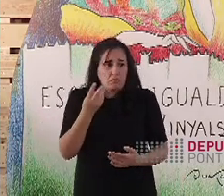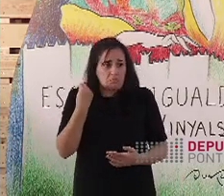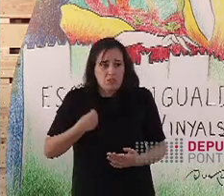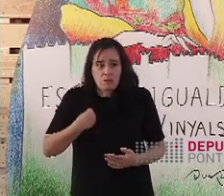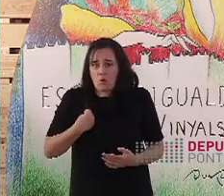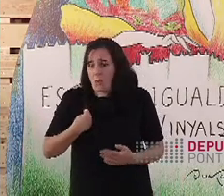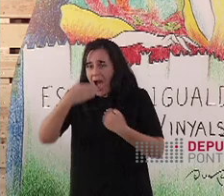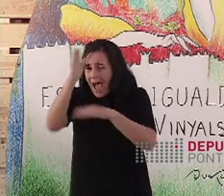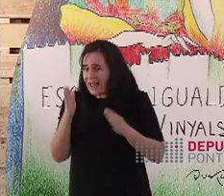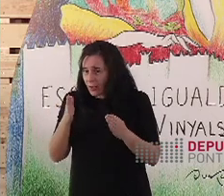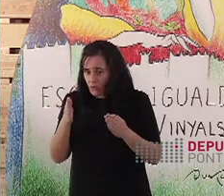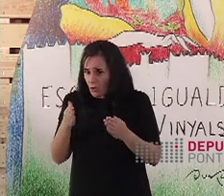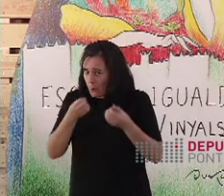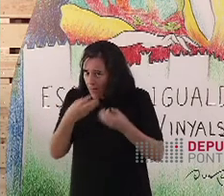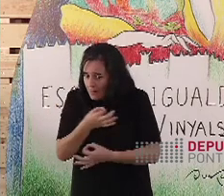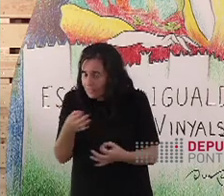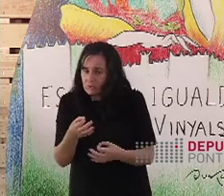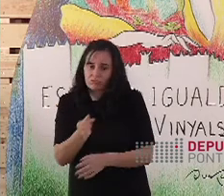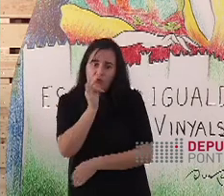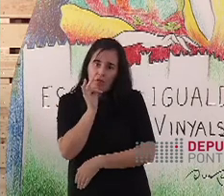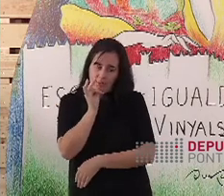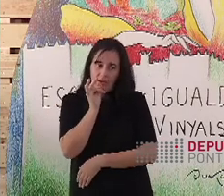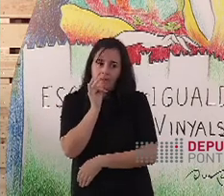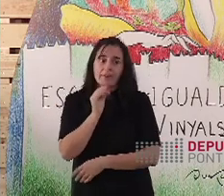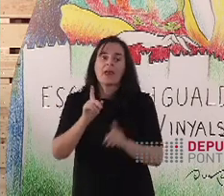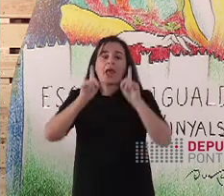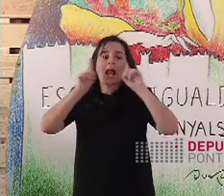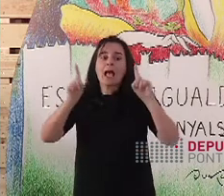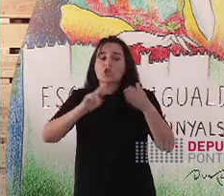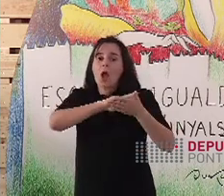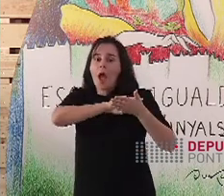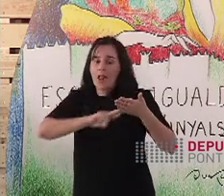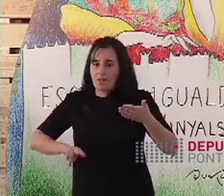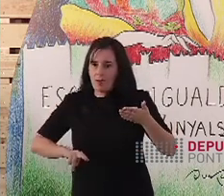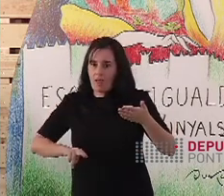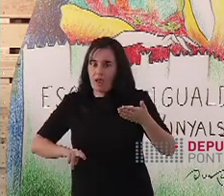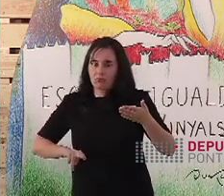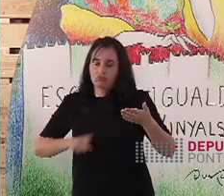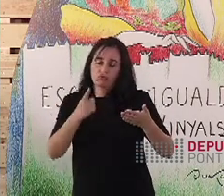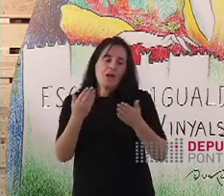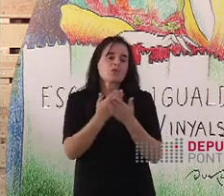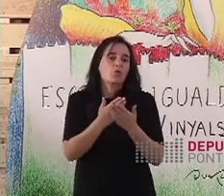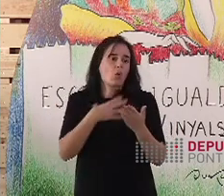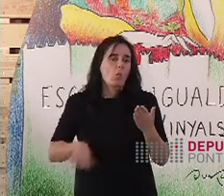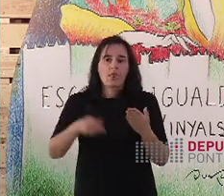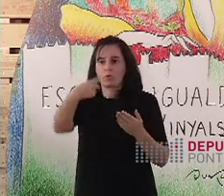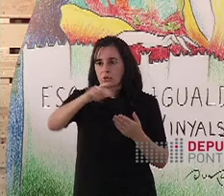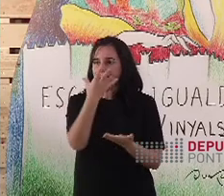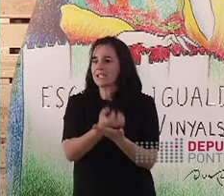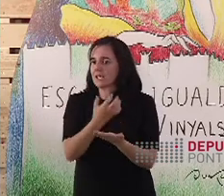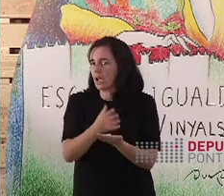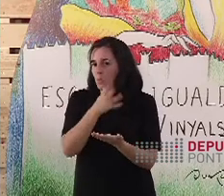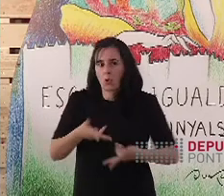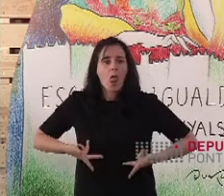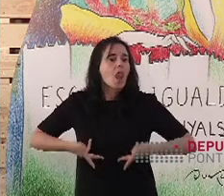está atendendo debidamente. No caso de Galicia, nun estudio que podedes descargar, porque está